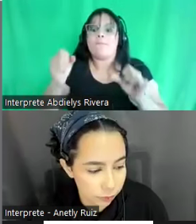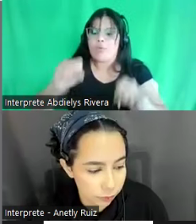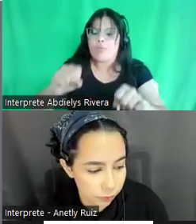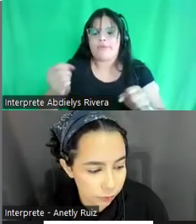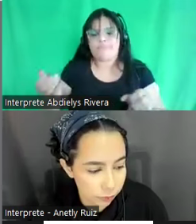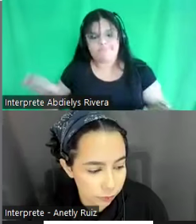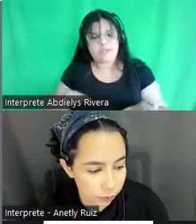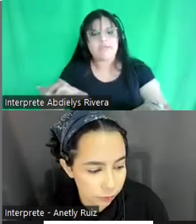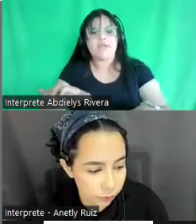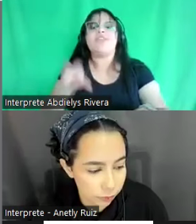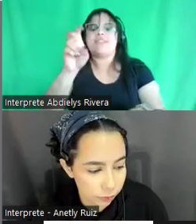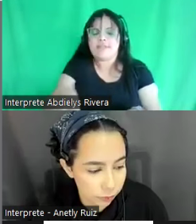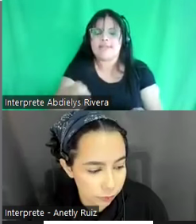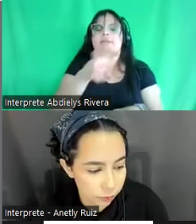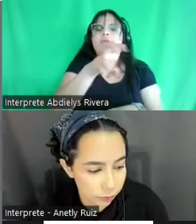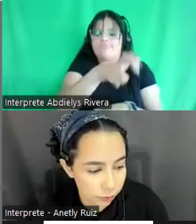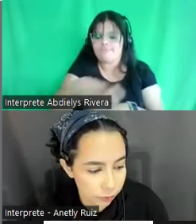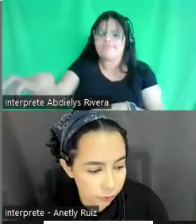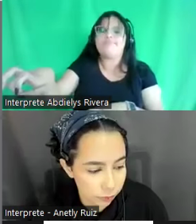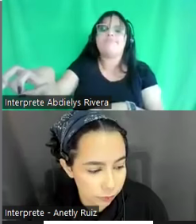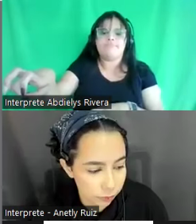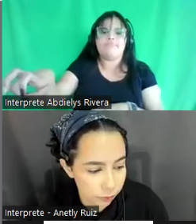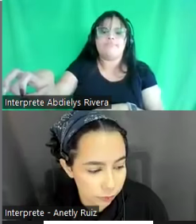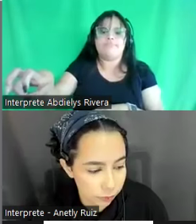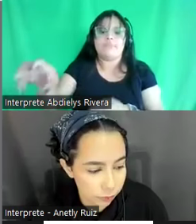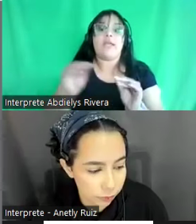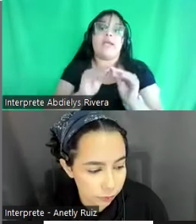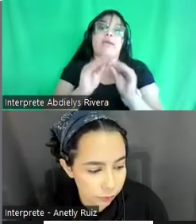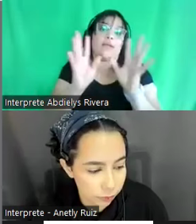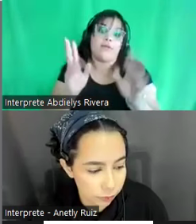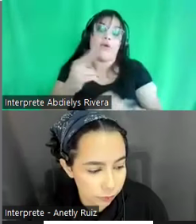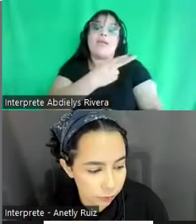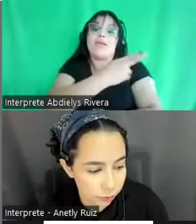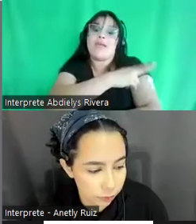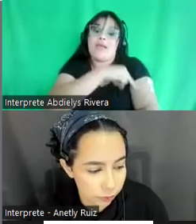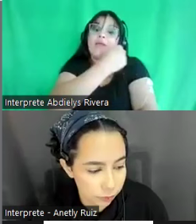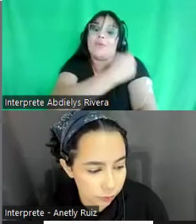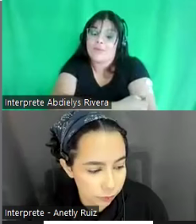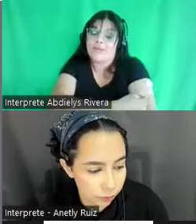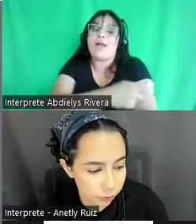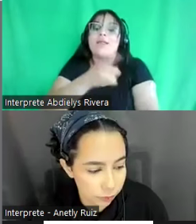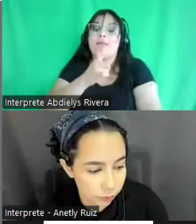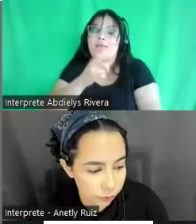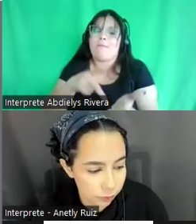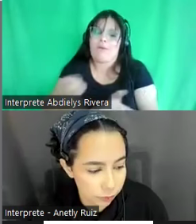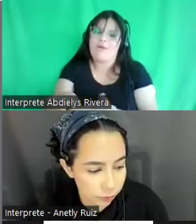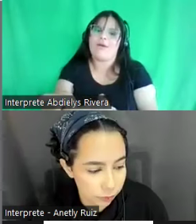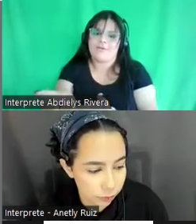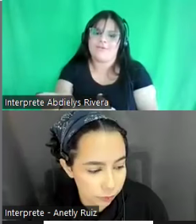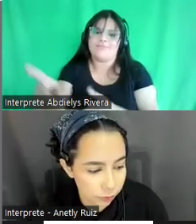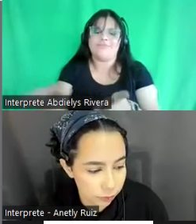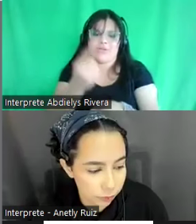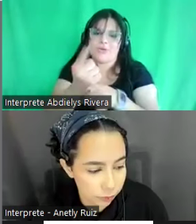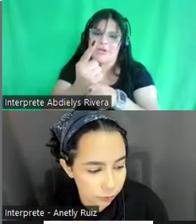correcto. En muchas ocasiones es el hospital quien asume el costo. Maylin indica y es